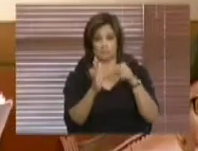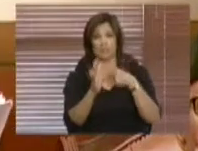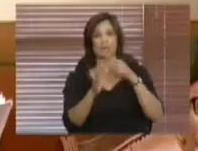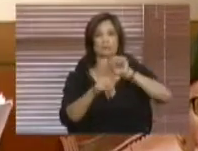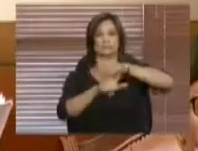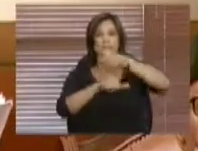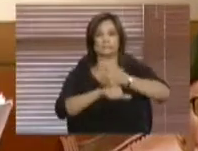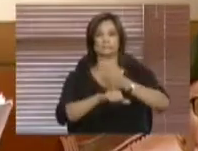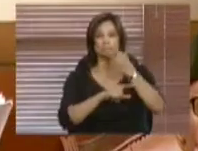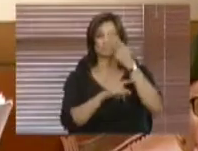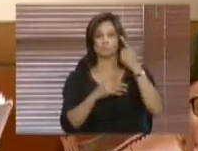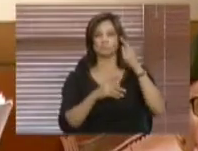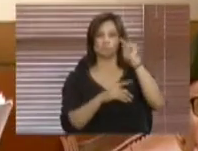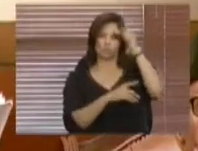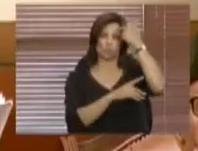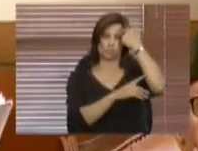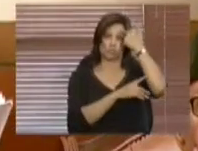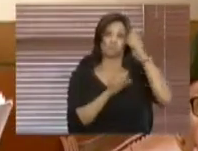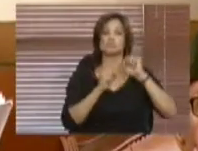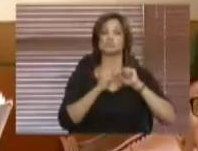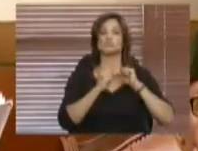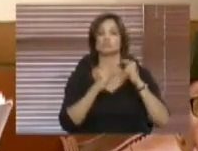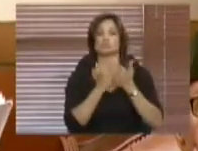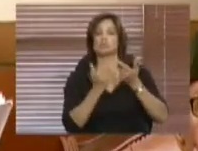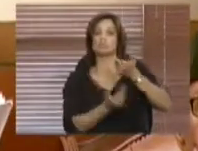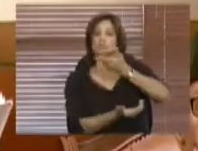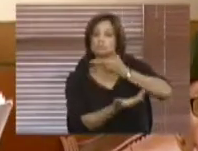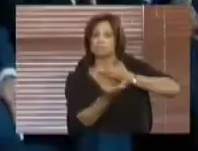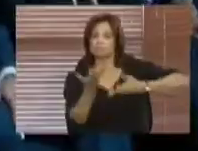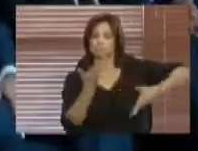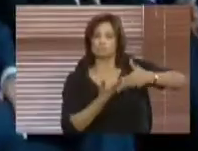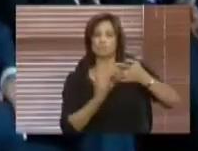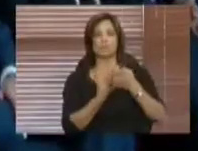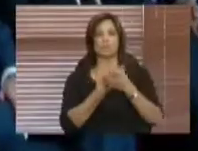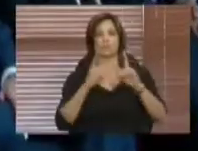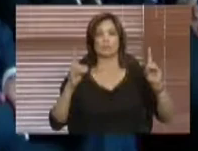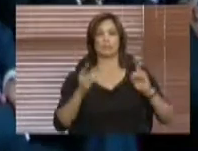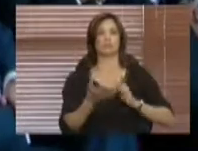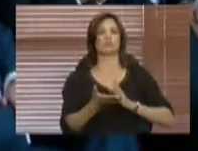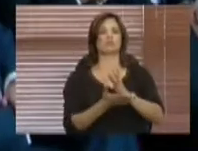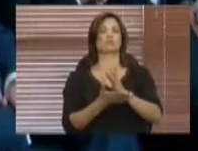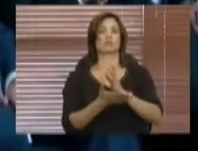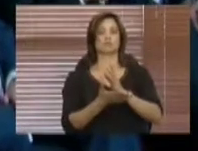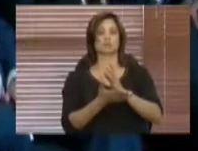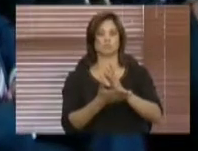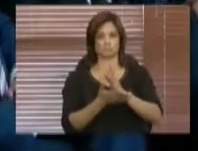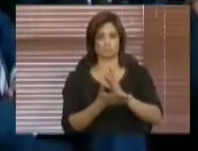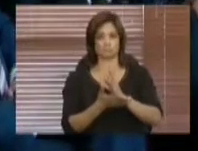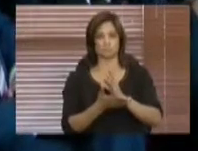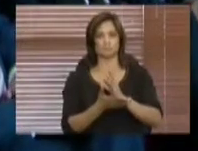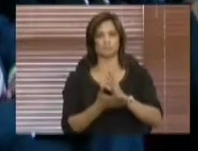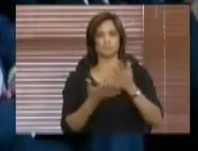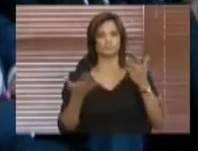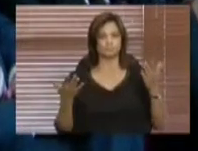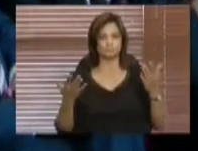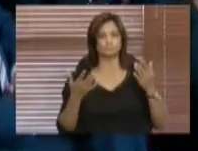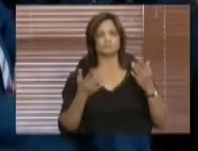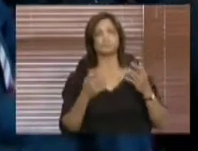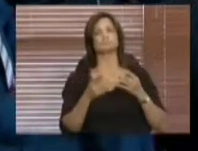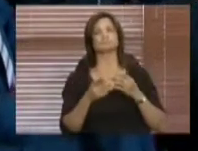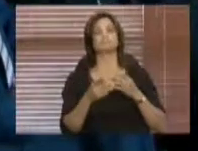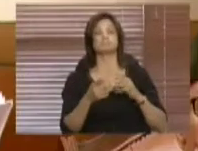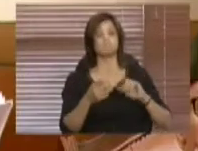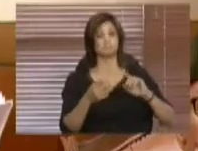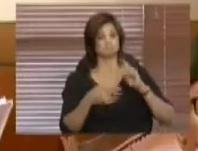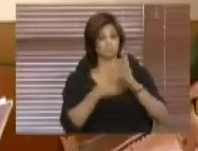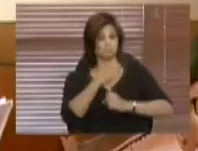instituir el Estado social y democrático de derecho. Desde nuestro primer